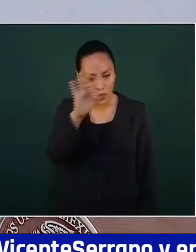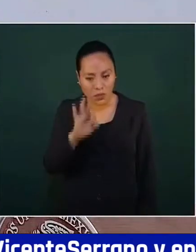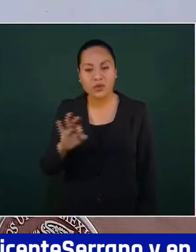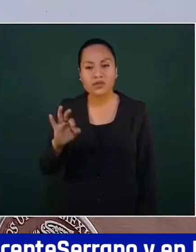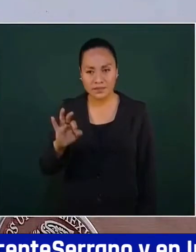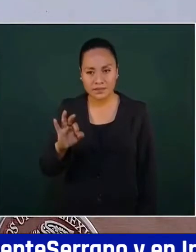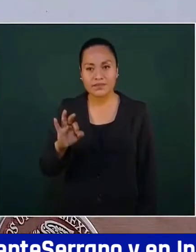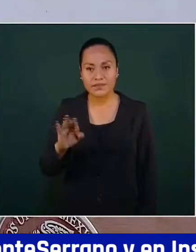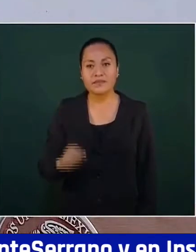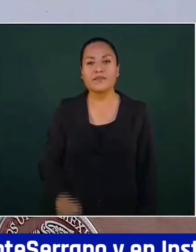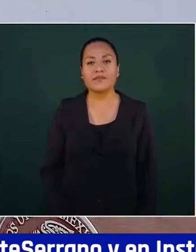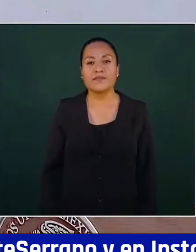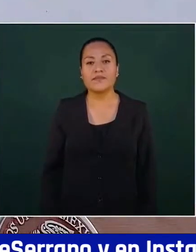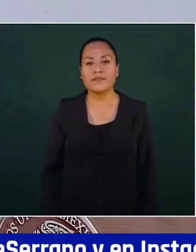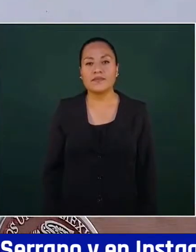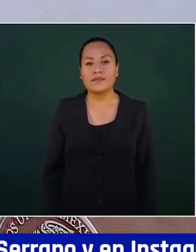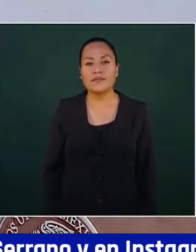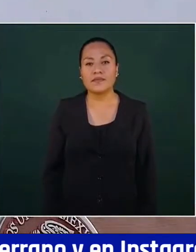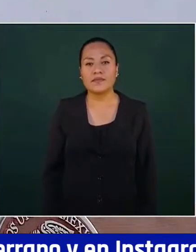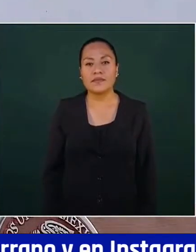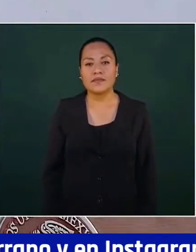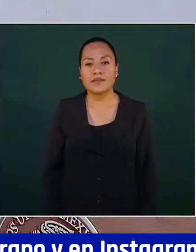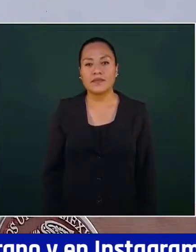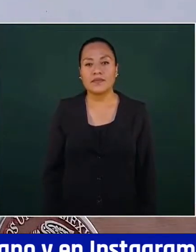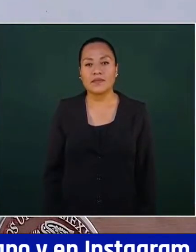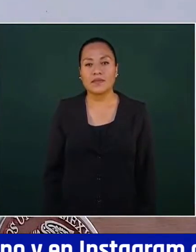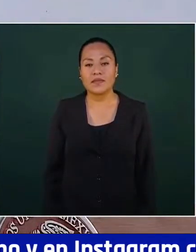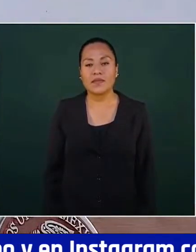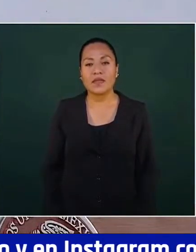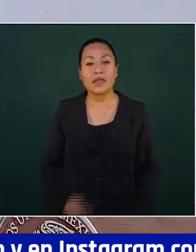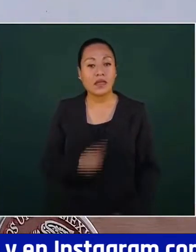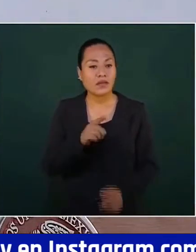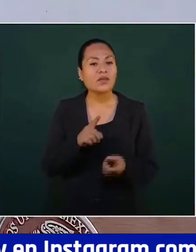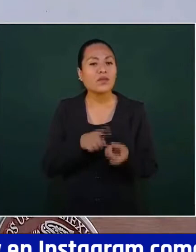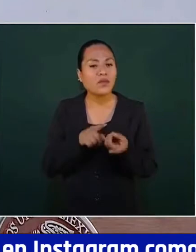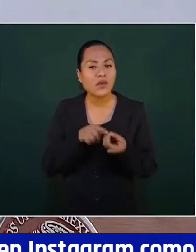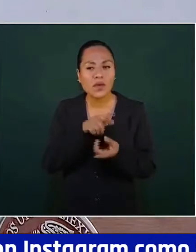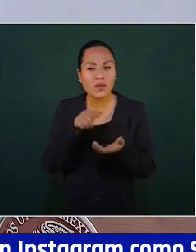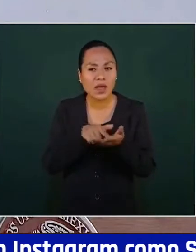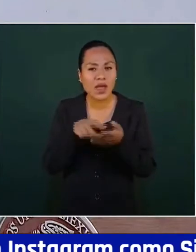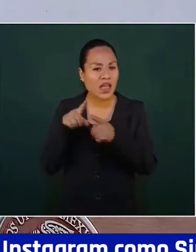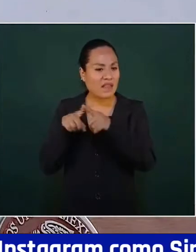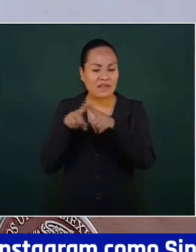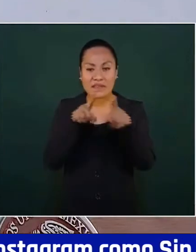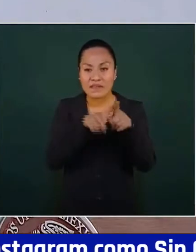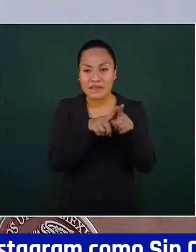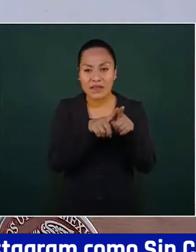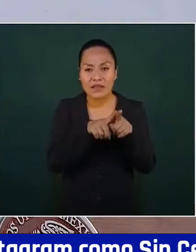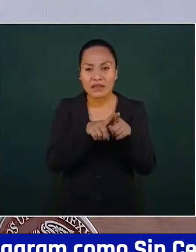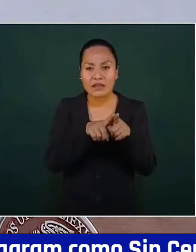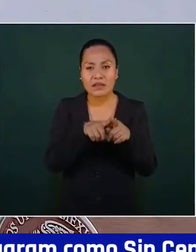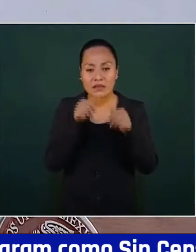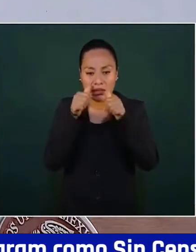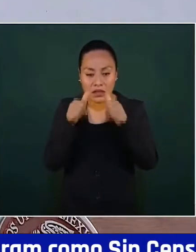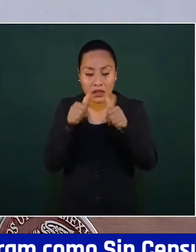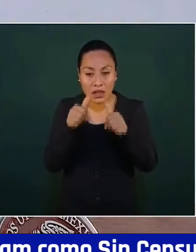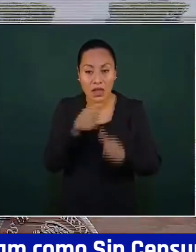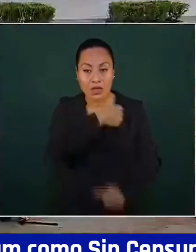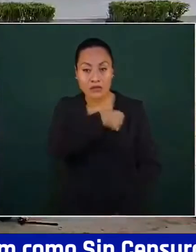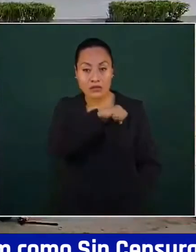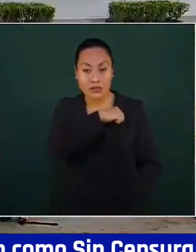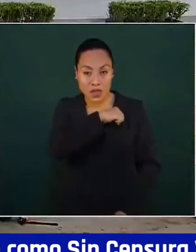78%. Y pues también algunos ejemplos, muchos centros de salud fueron dañados,